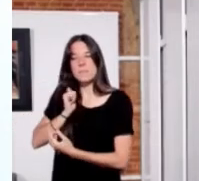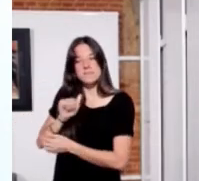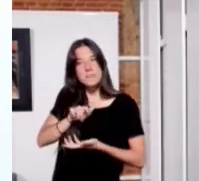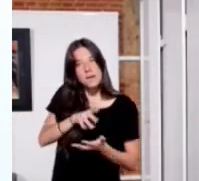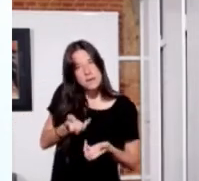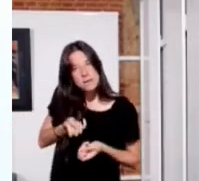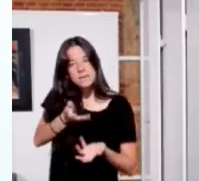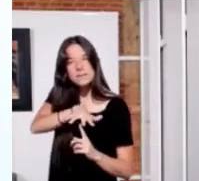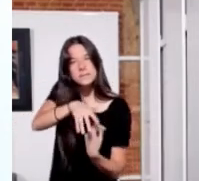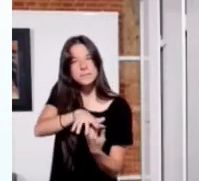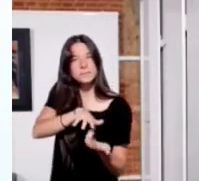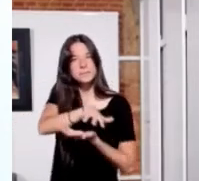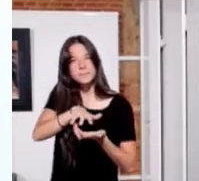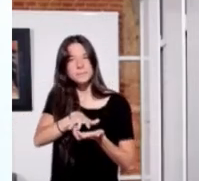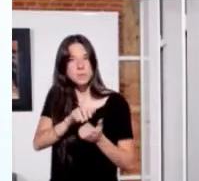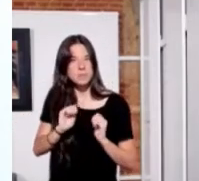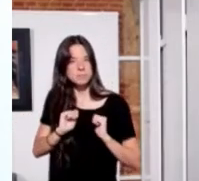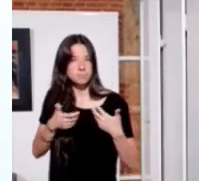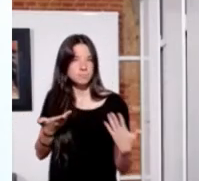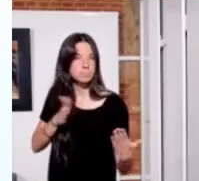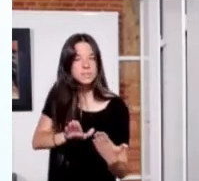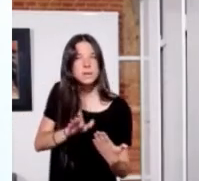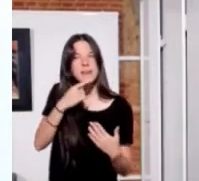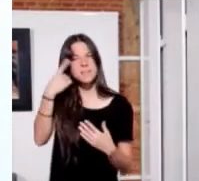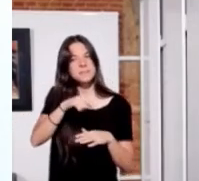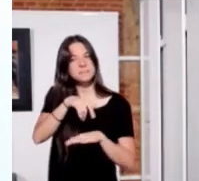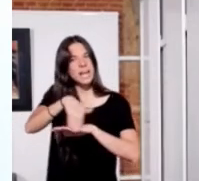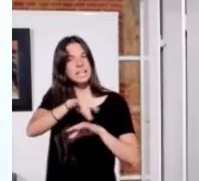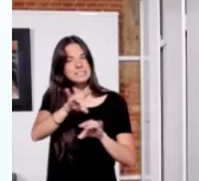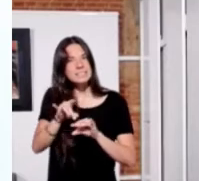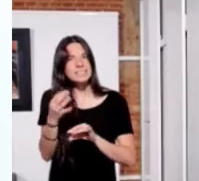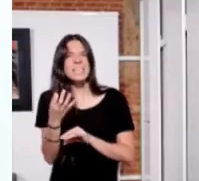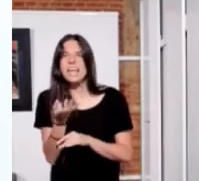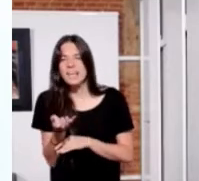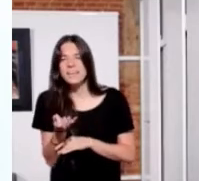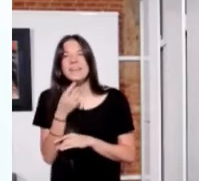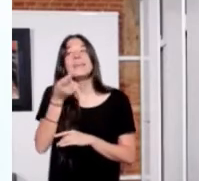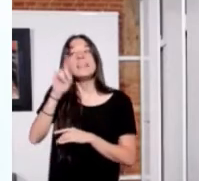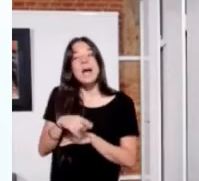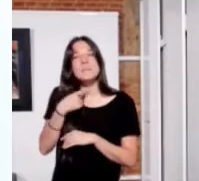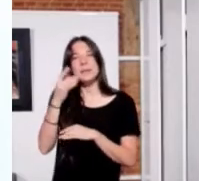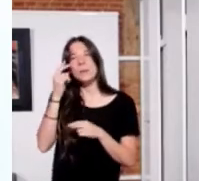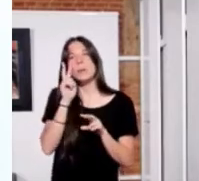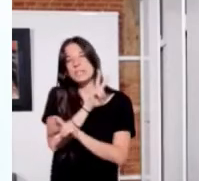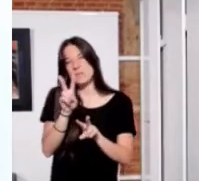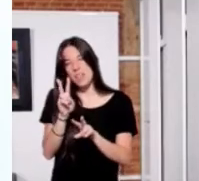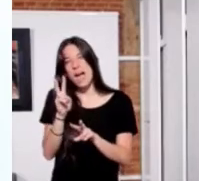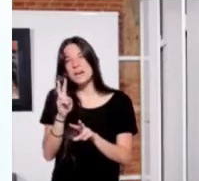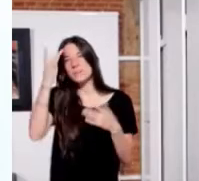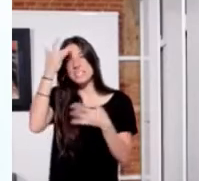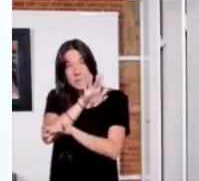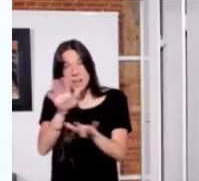calles y poner el termómetro a la realidad. Para desde ahí visibilizar,